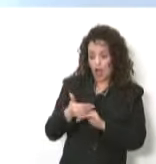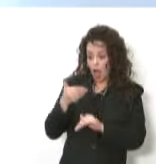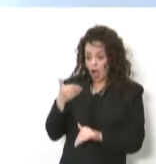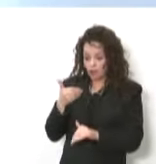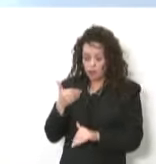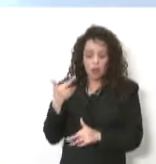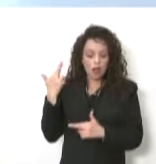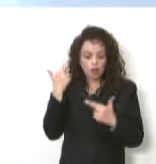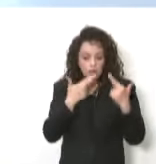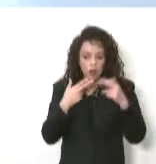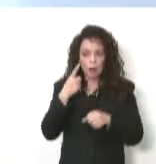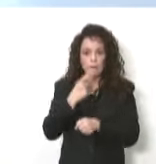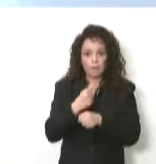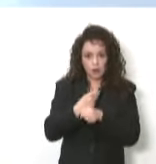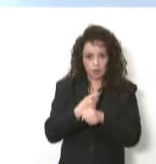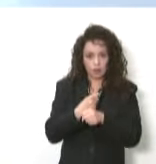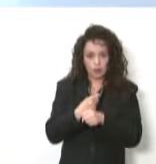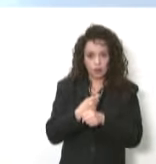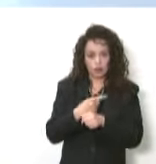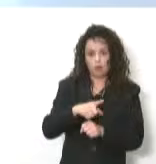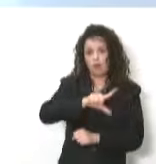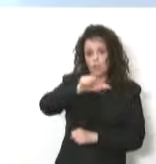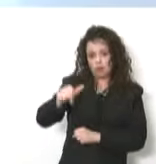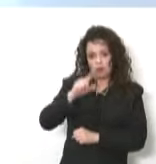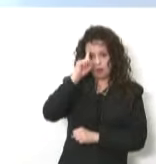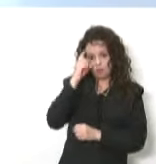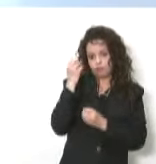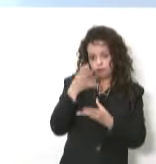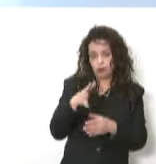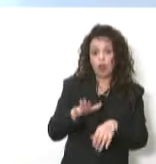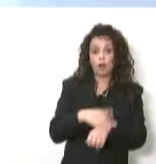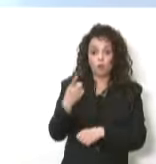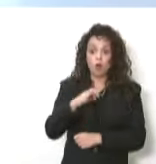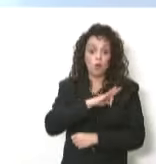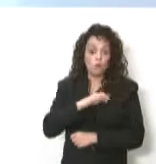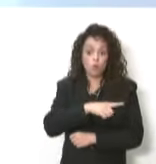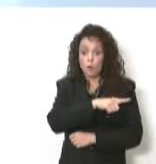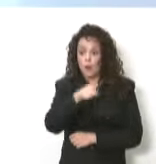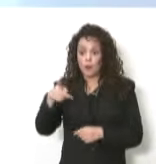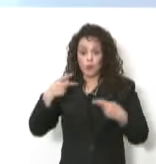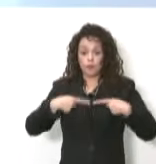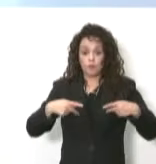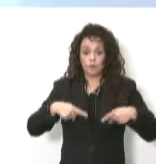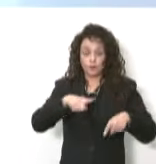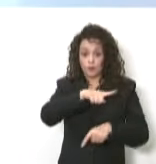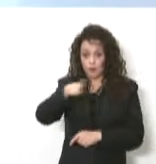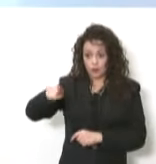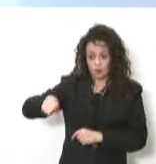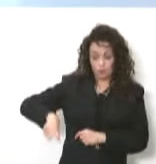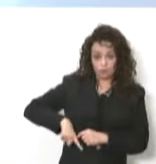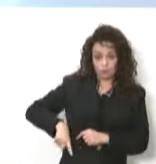la emite, porque puede obligar a los actores públicos a hacer